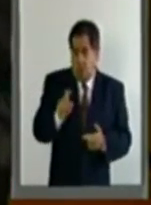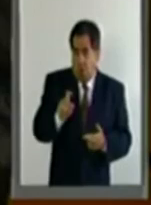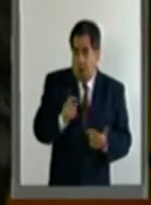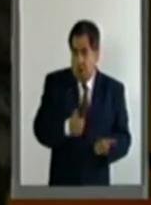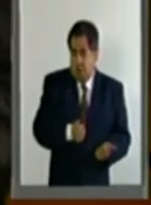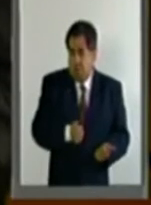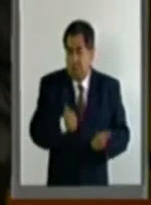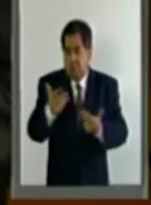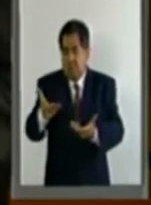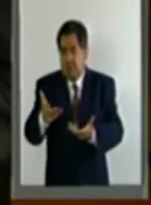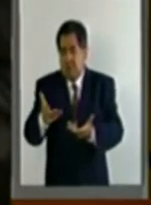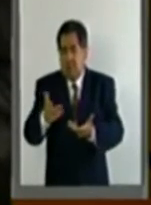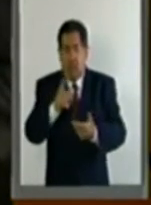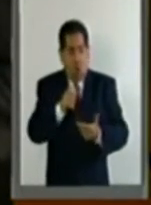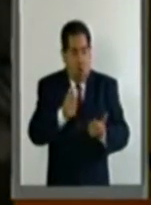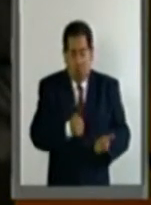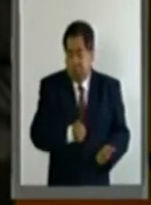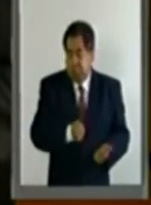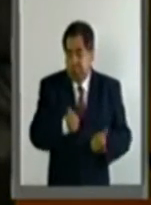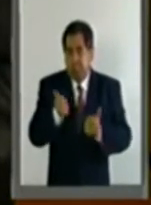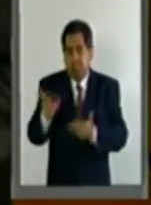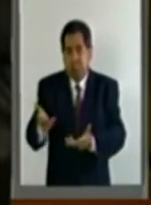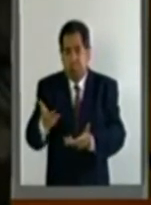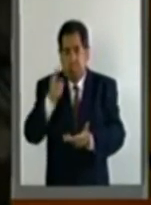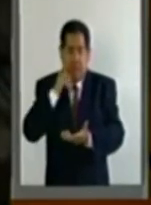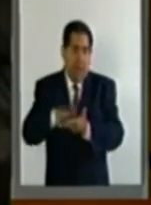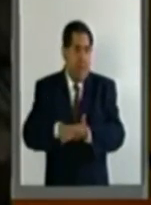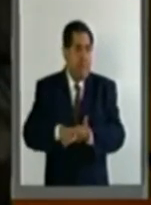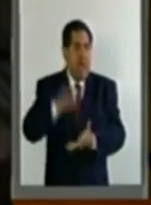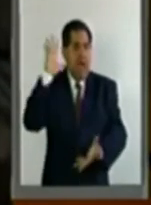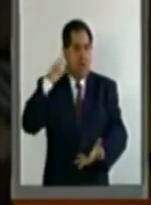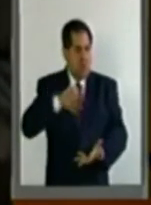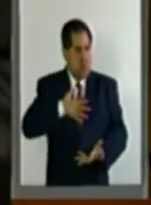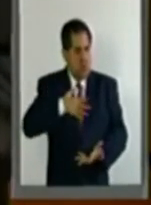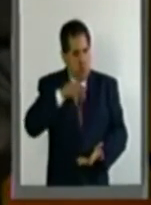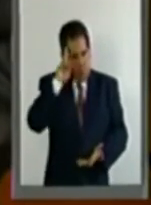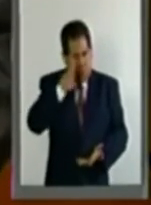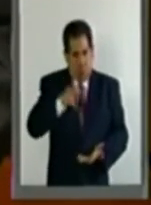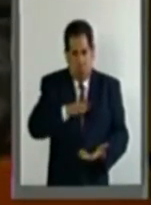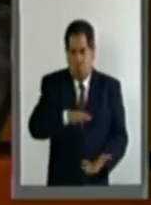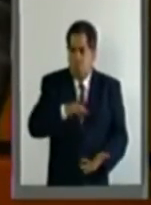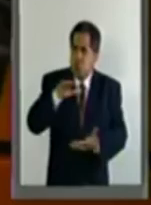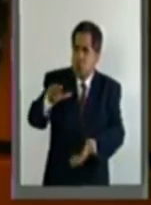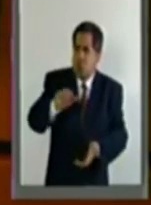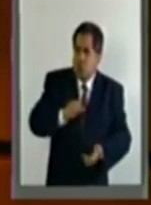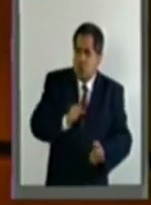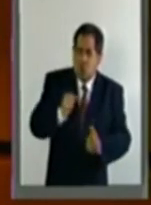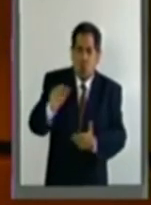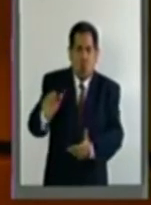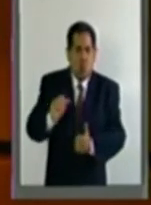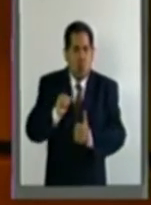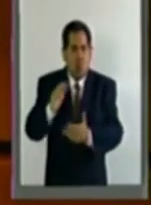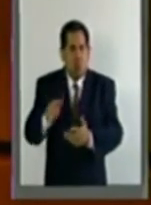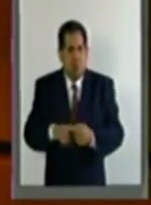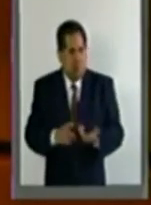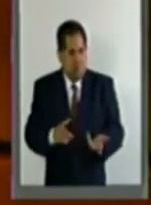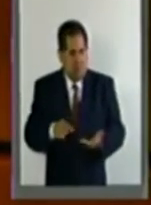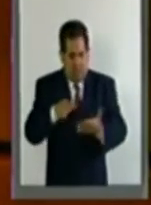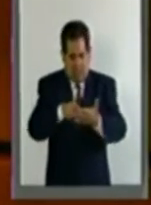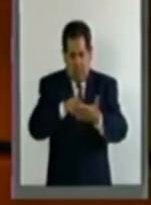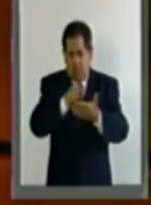recurso hidráulico en la mayor cantidad de lo que tiene el